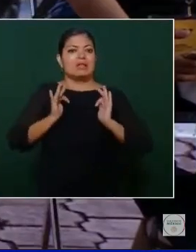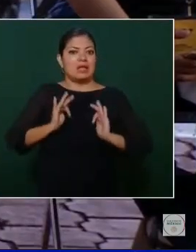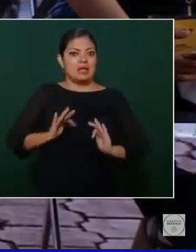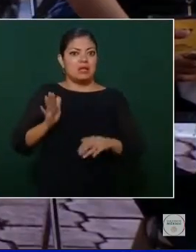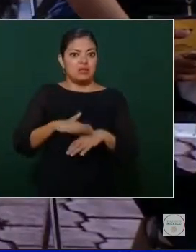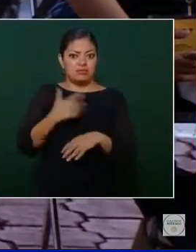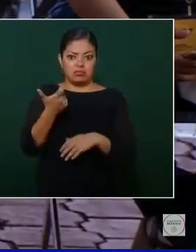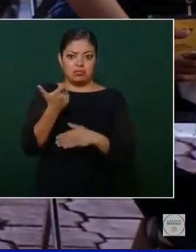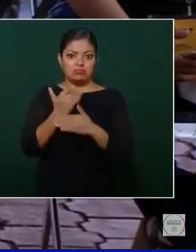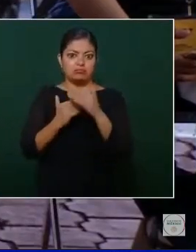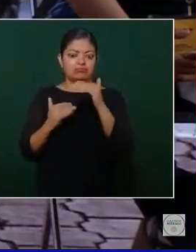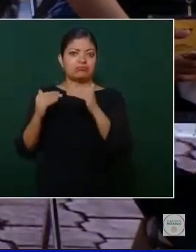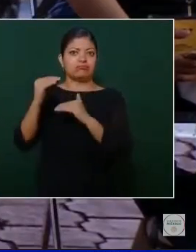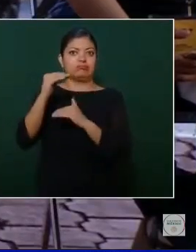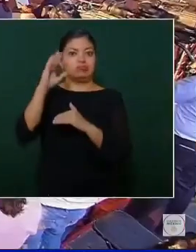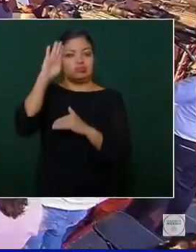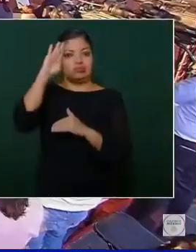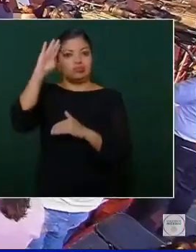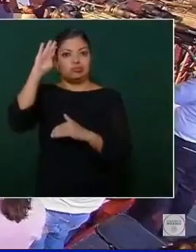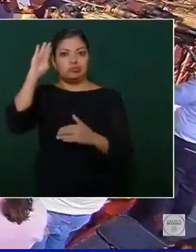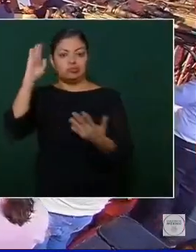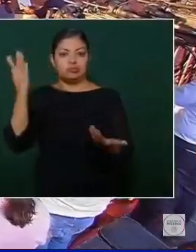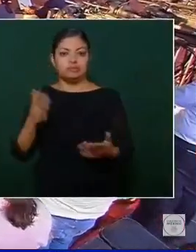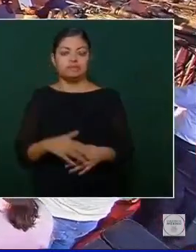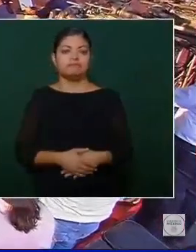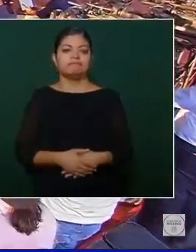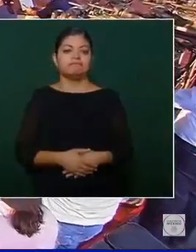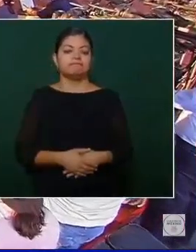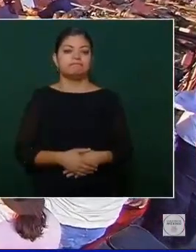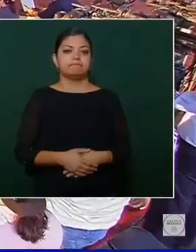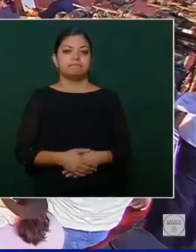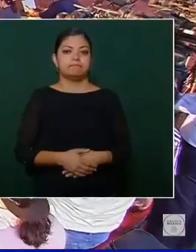esta inflación desmedida? Bueno, que